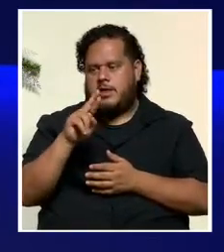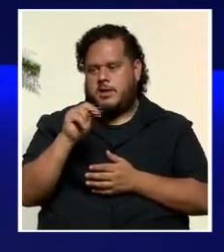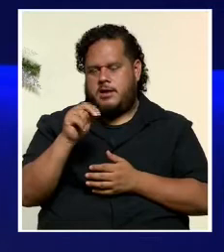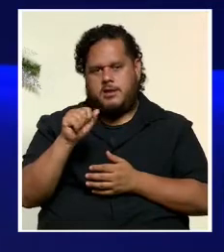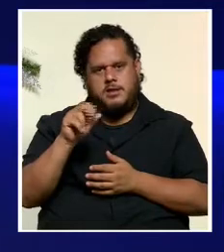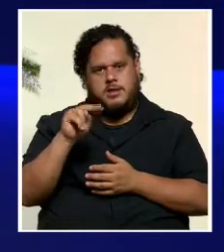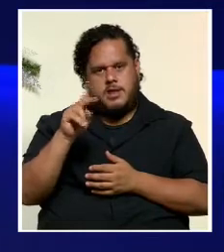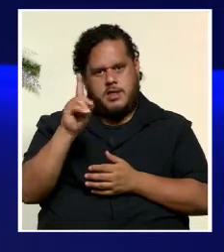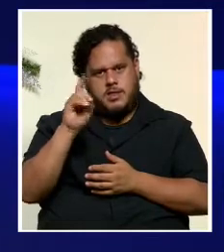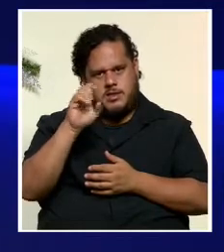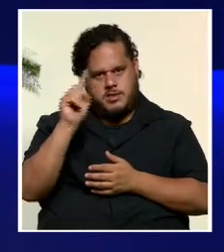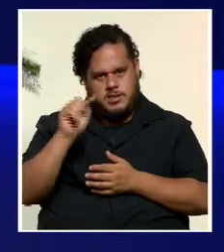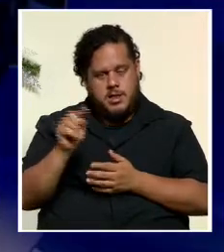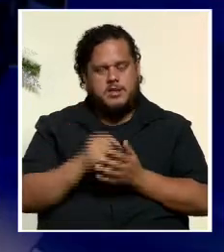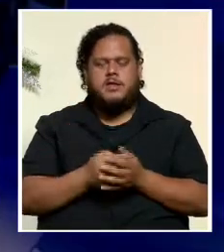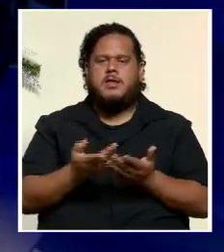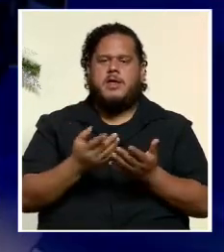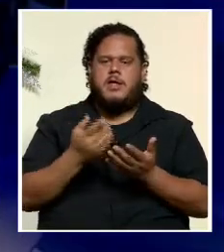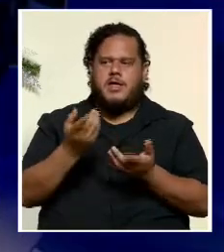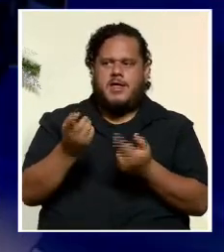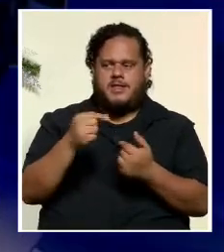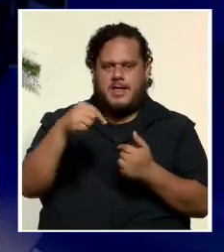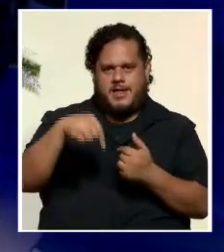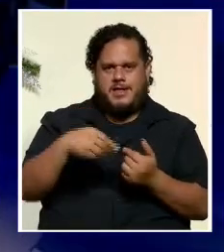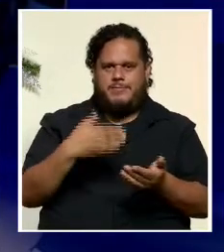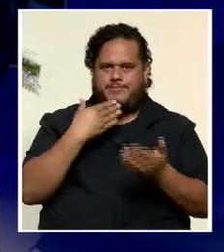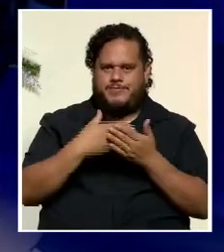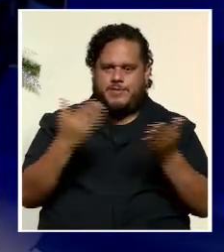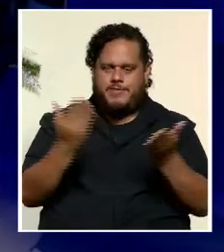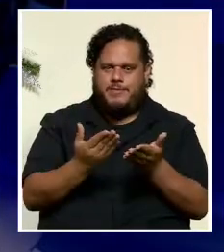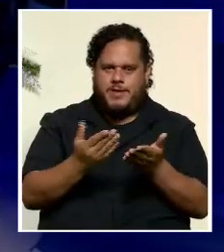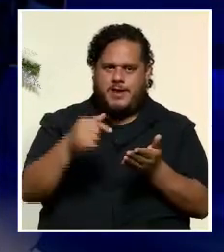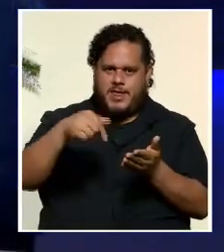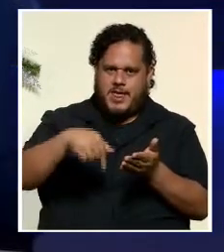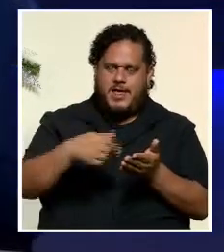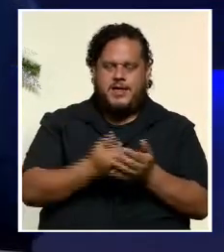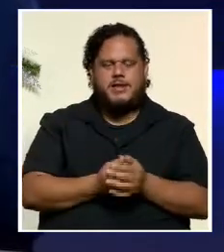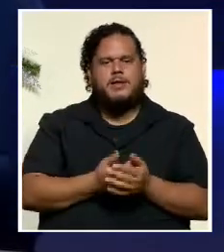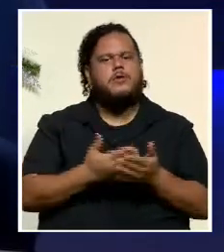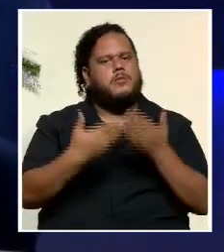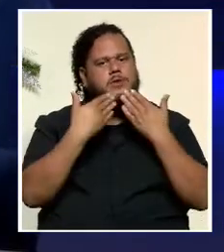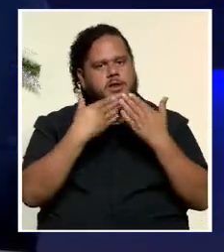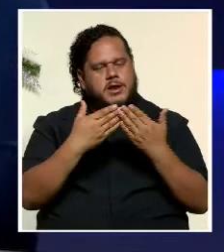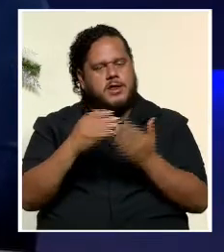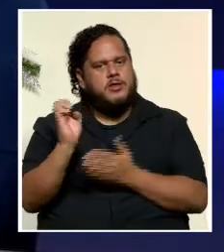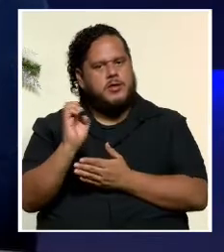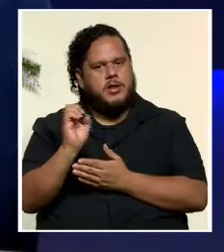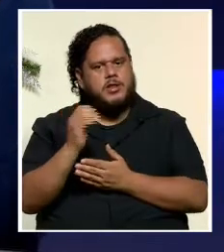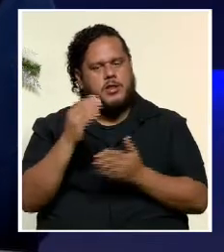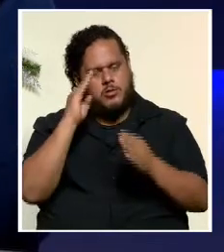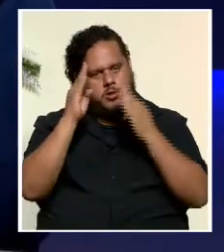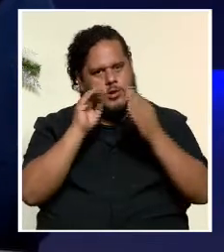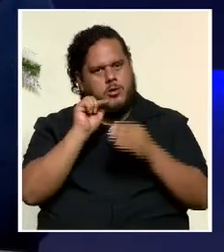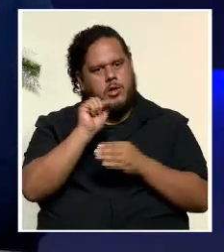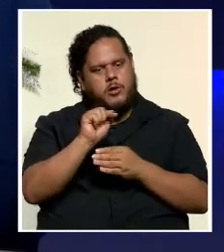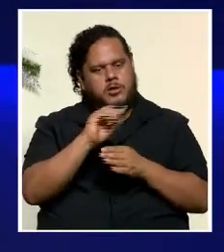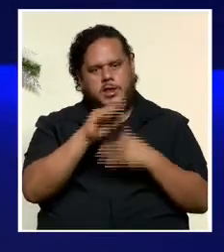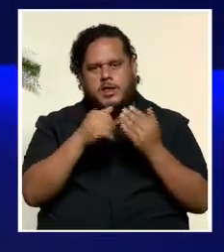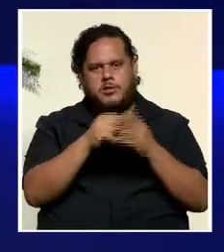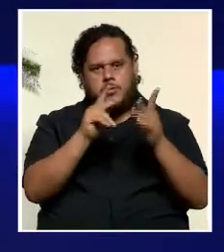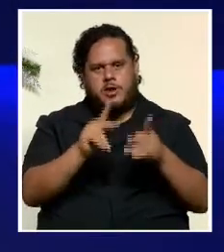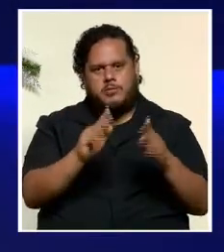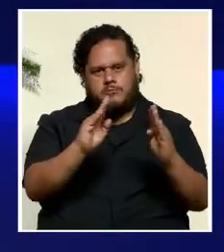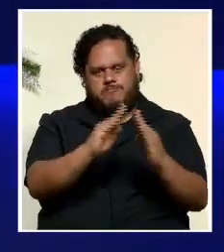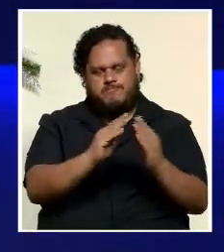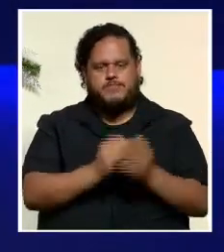set. Bienvenida a Costa Rica Noticias, magistrada. Muchas gracias, don Ernesto. Un saludo a usted y a su audiencia. Primero que